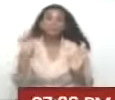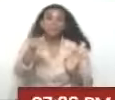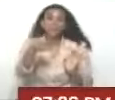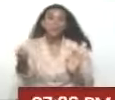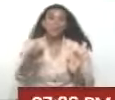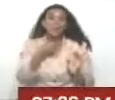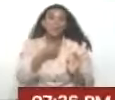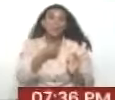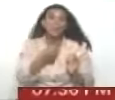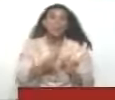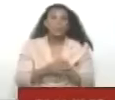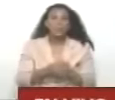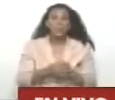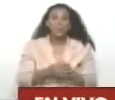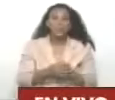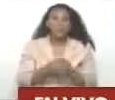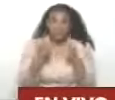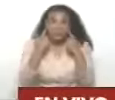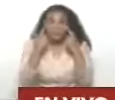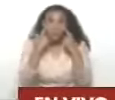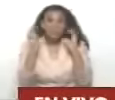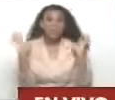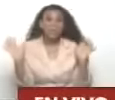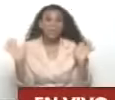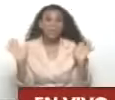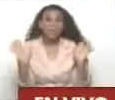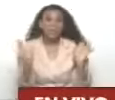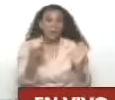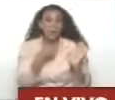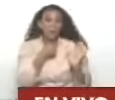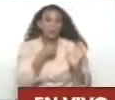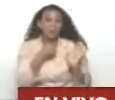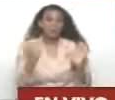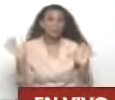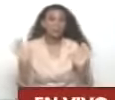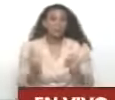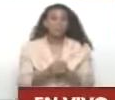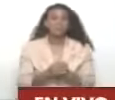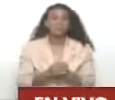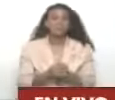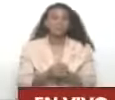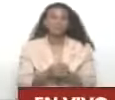Yo tenía nervios, pero era por el jugo, ¿eh? Bueno, bueno.